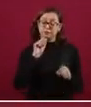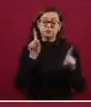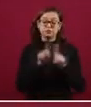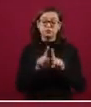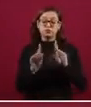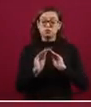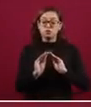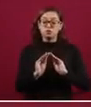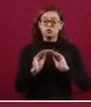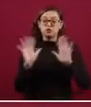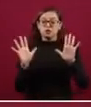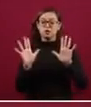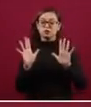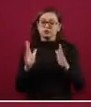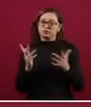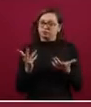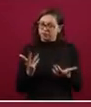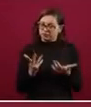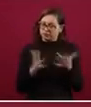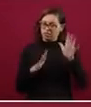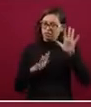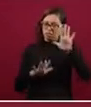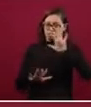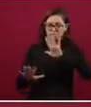que no haya manipulación,